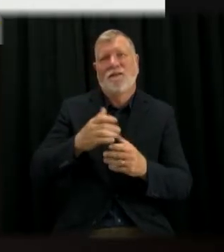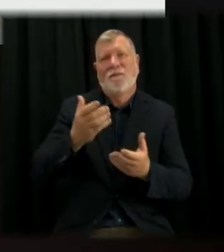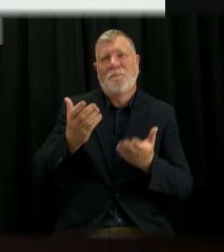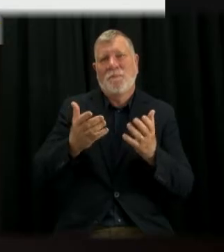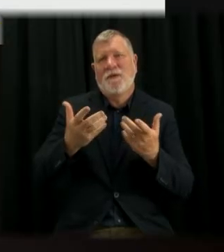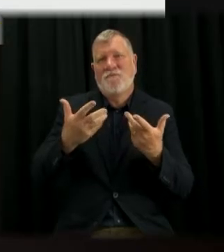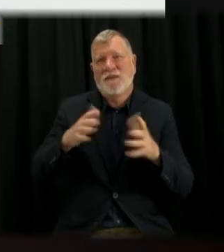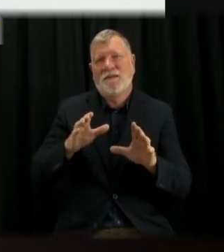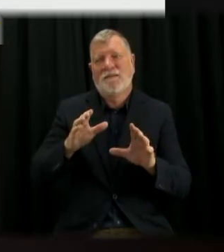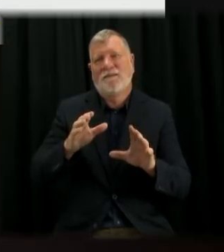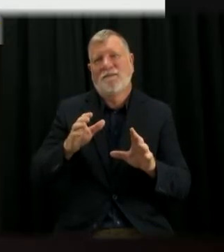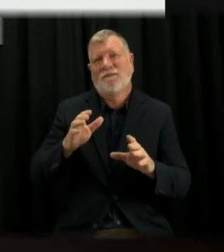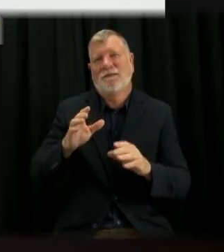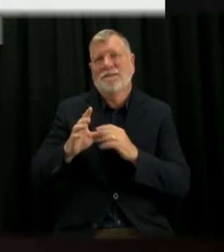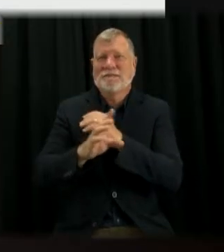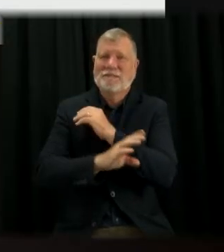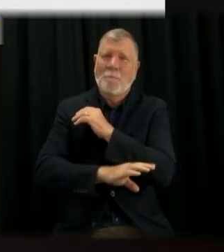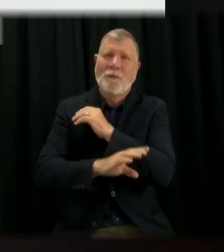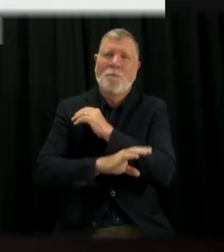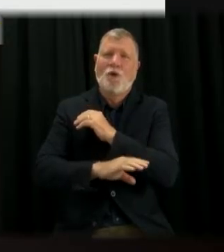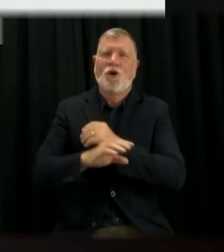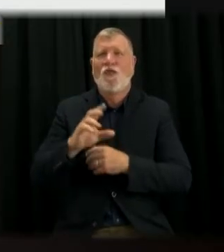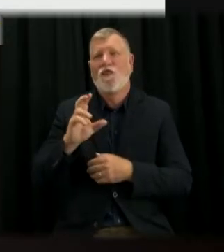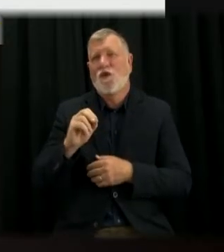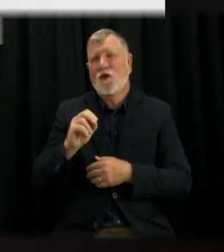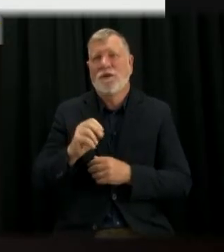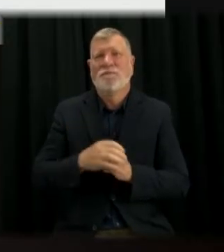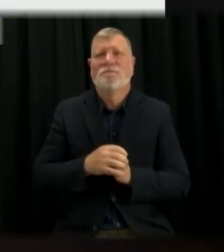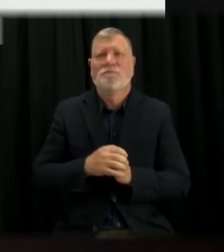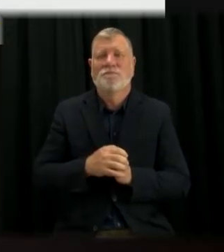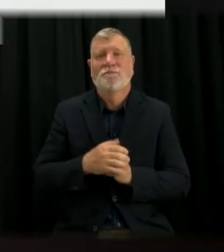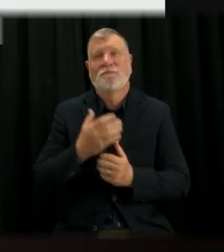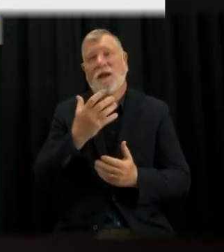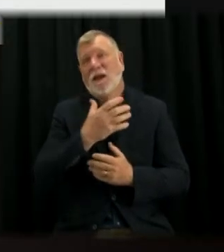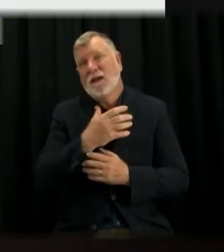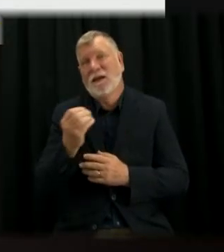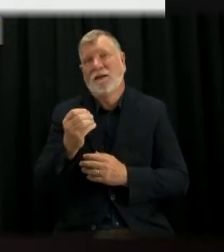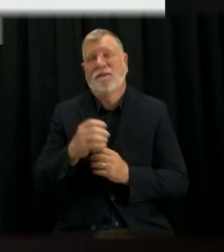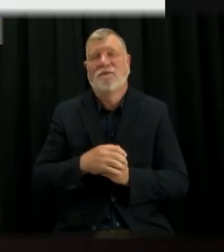esperamos que las tengamos completamente para el 30 de septiembre,